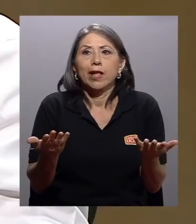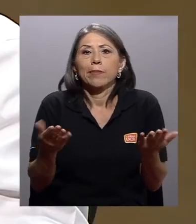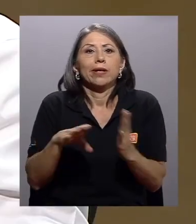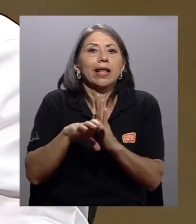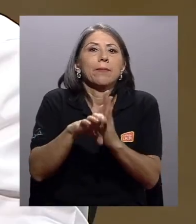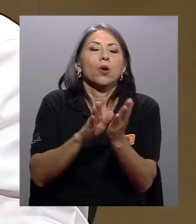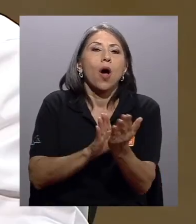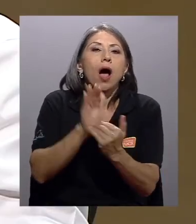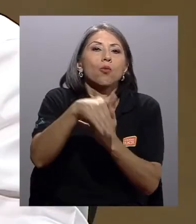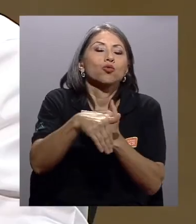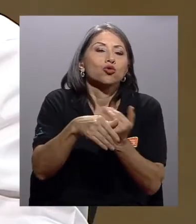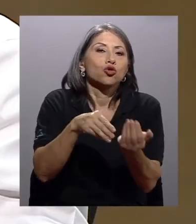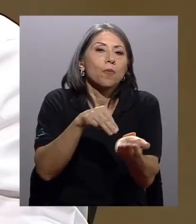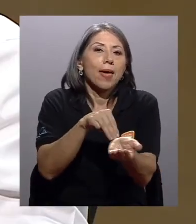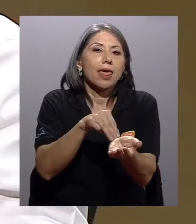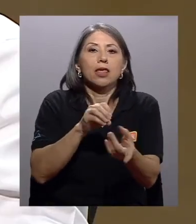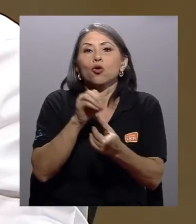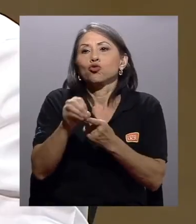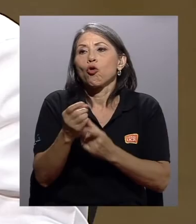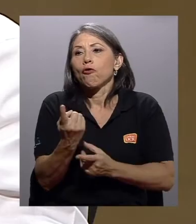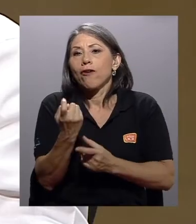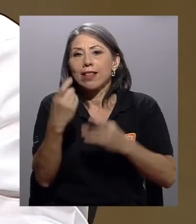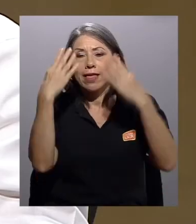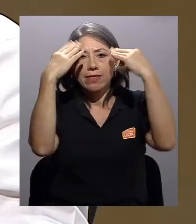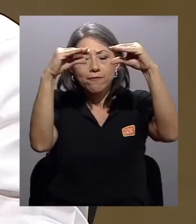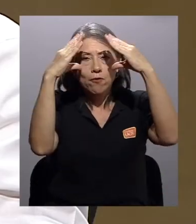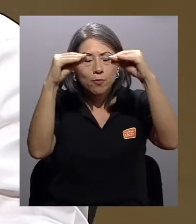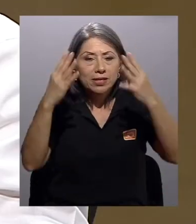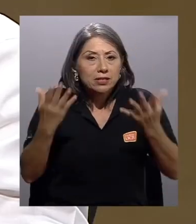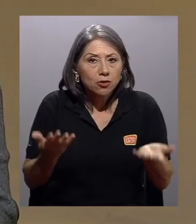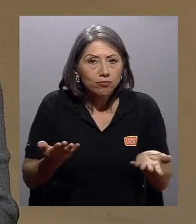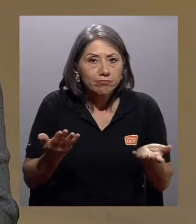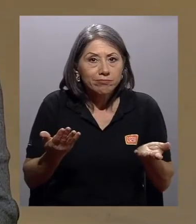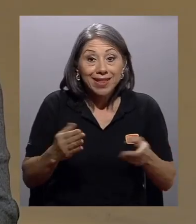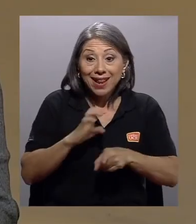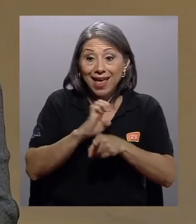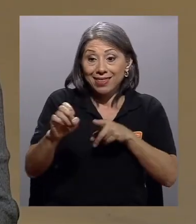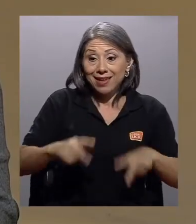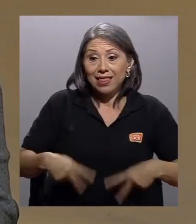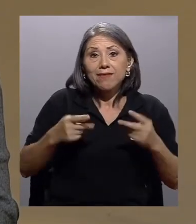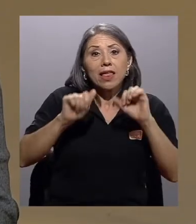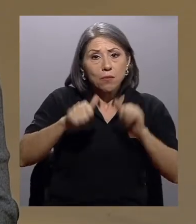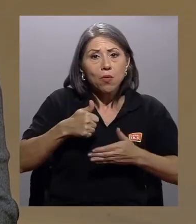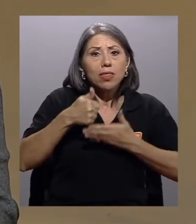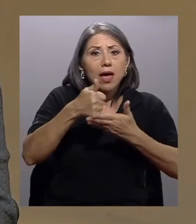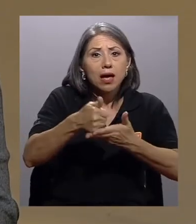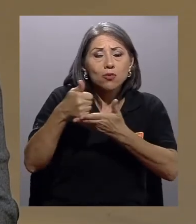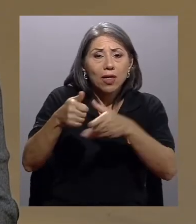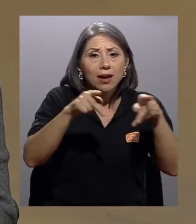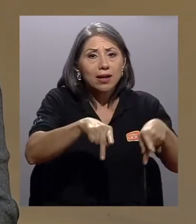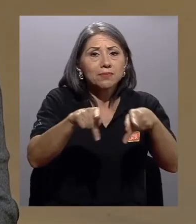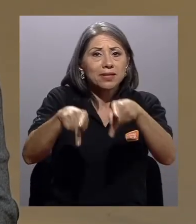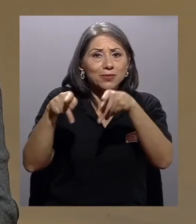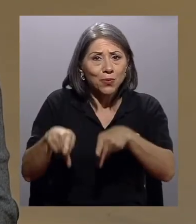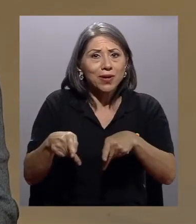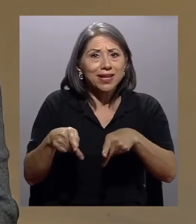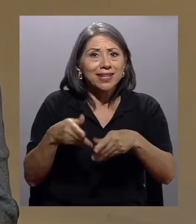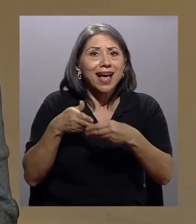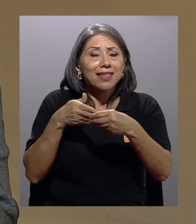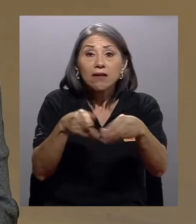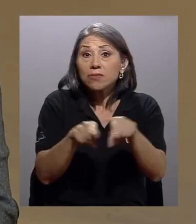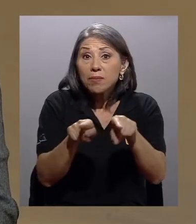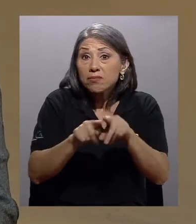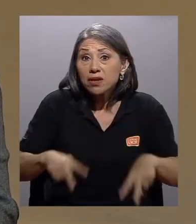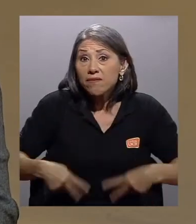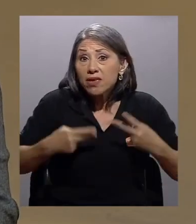no sé, abusos médicos o falta de información y cosas por el estilo, que la bioética puede ayudar a las personas a guiar, es